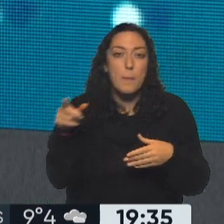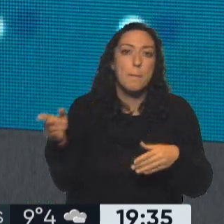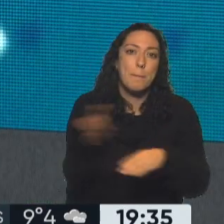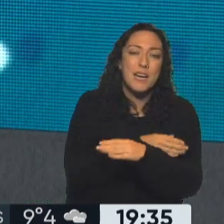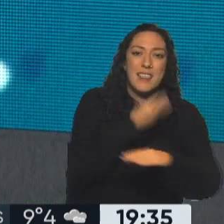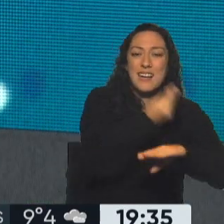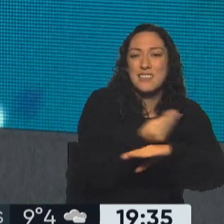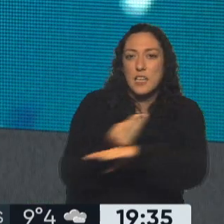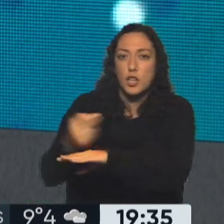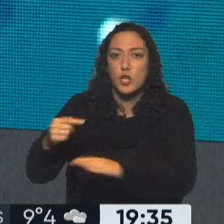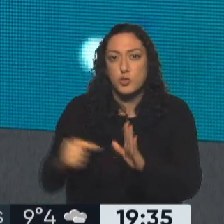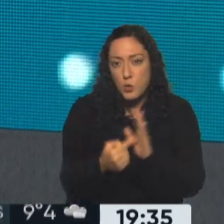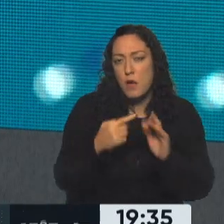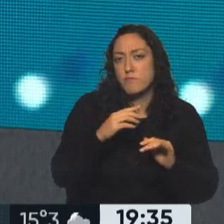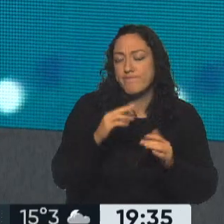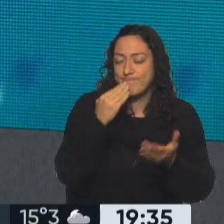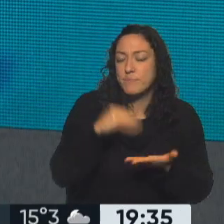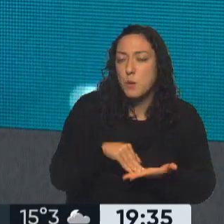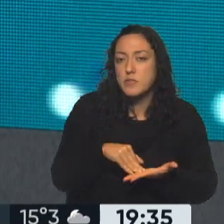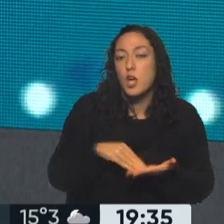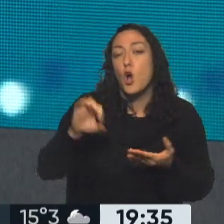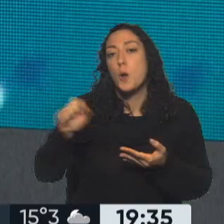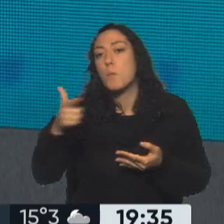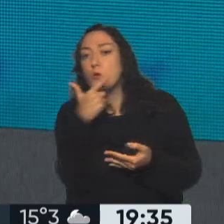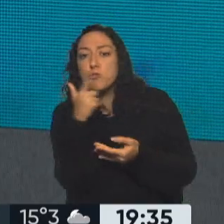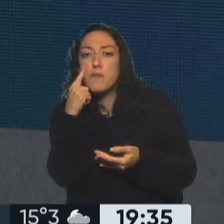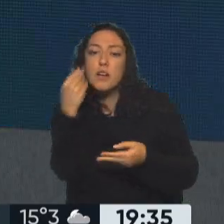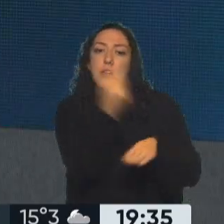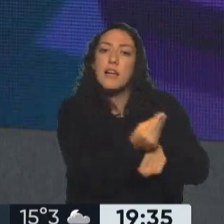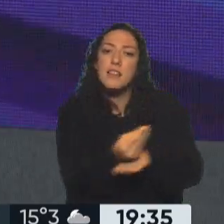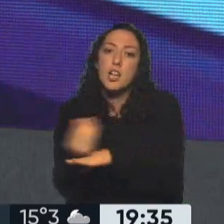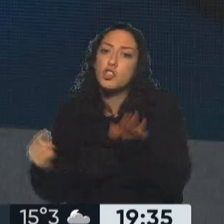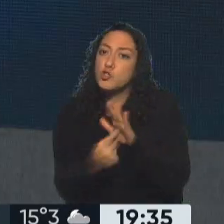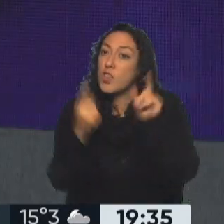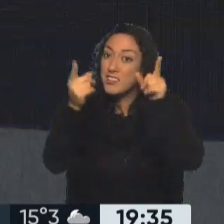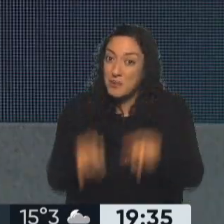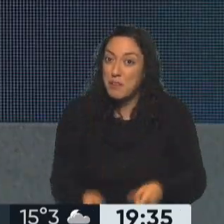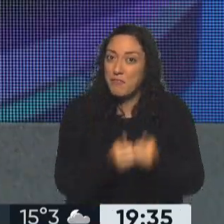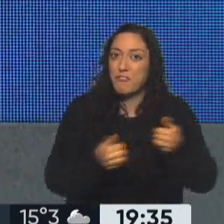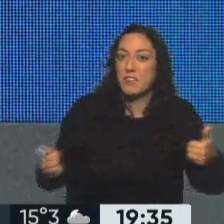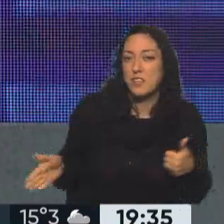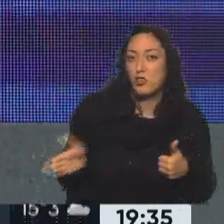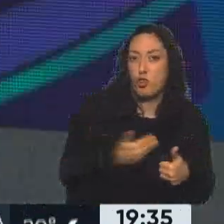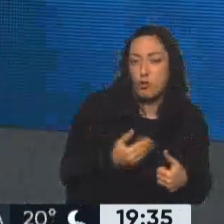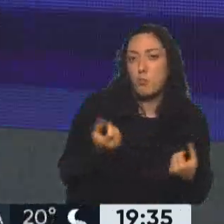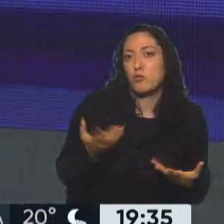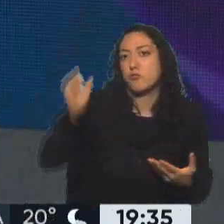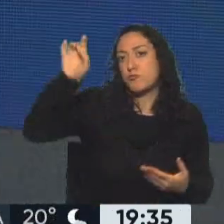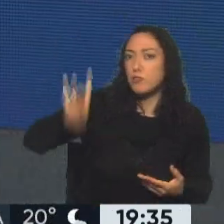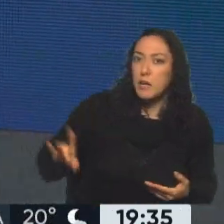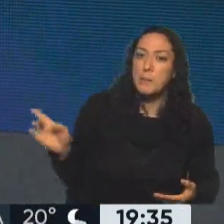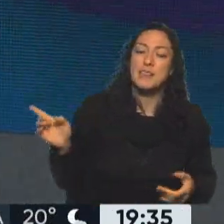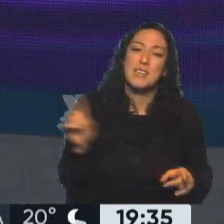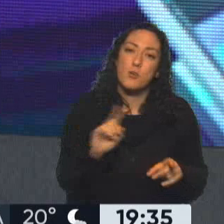ciudad de Buenos Aires. Se está hablando con Olmos la definición de los candidatos en la ciudad del Frente de Todos, porque no solamente